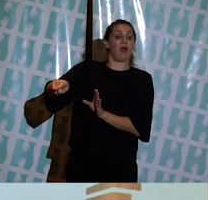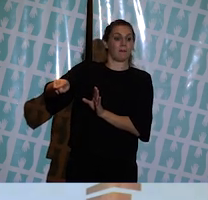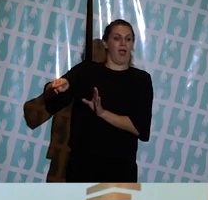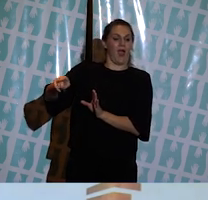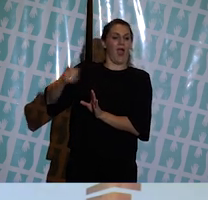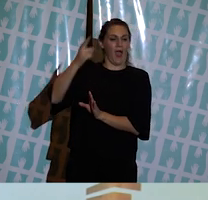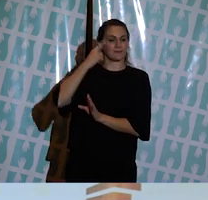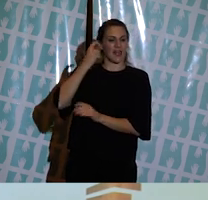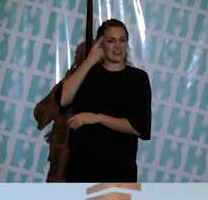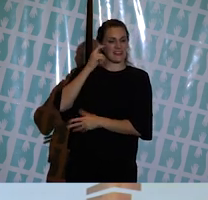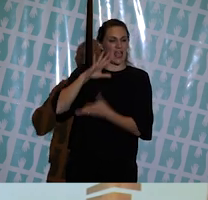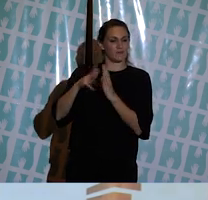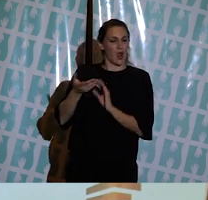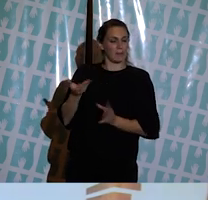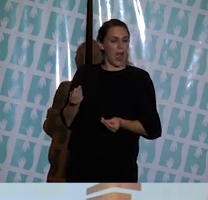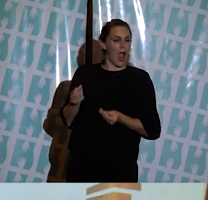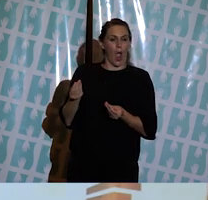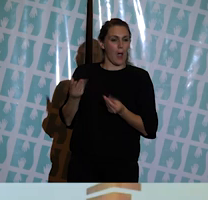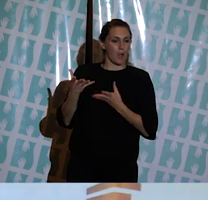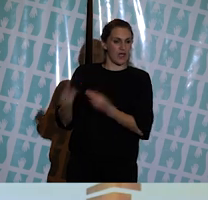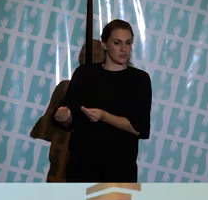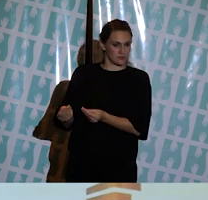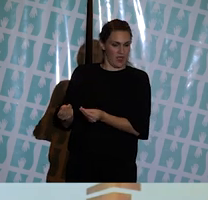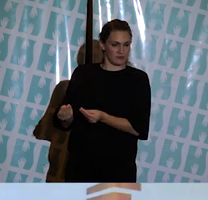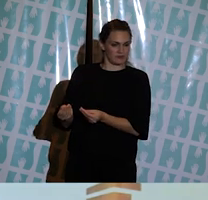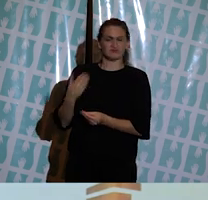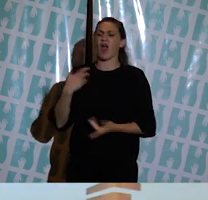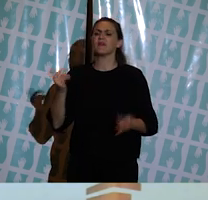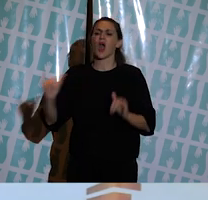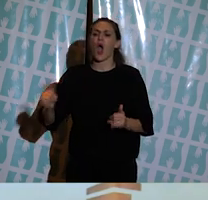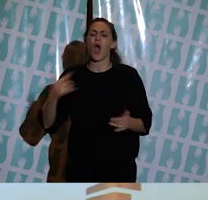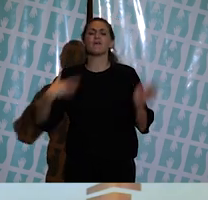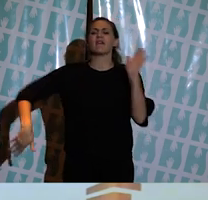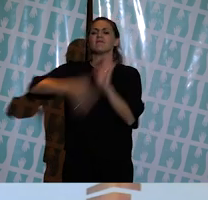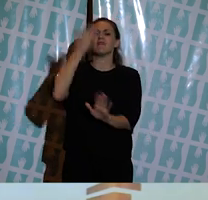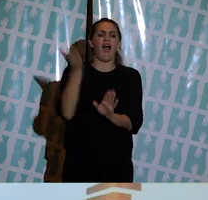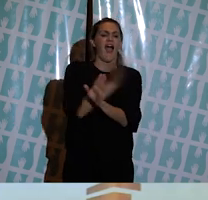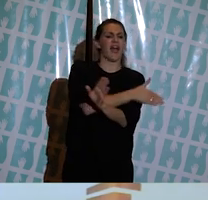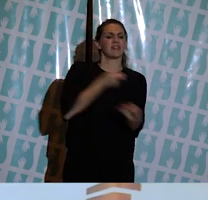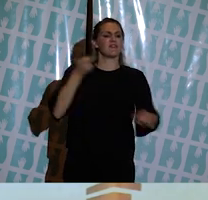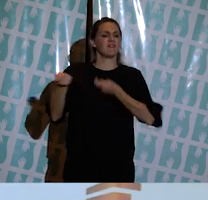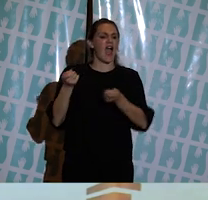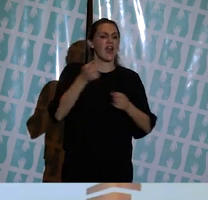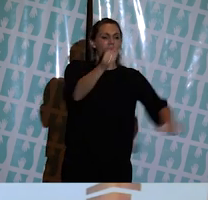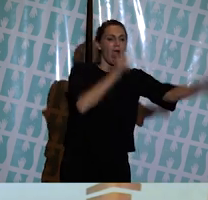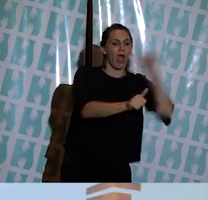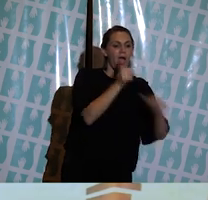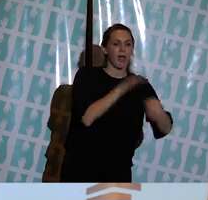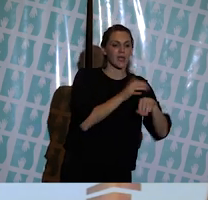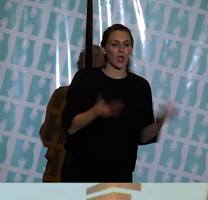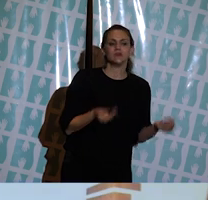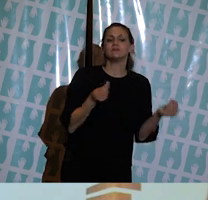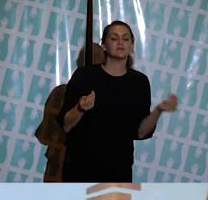momento, ¿no? Cuando llegue el momento de me voy a una previa. Yo les voy a decir lo que dice la investigación. La investigación muestra que los